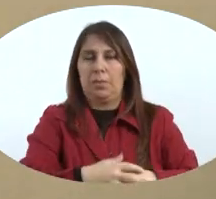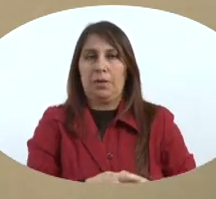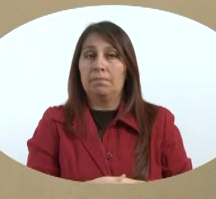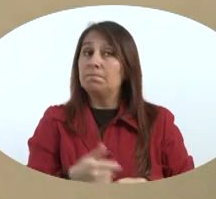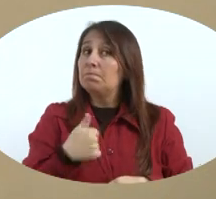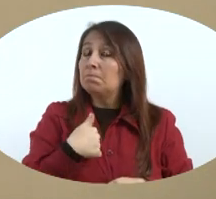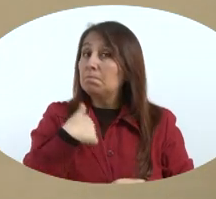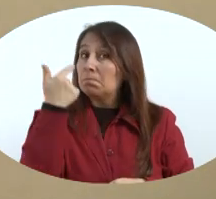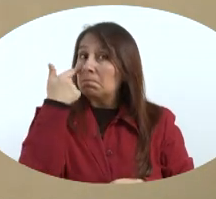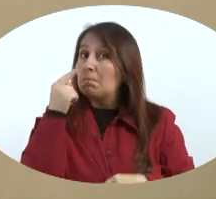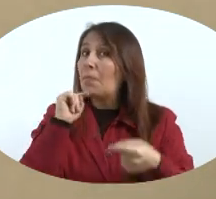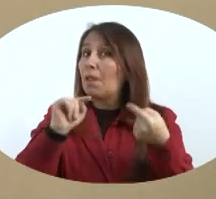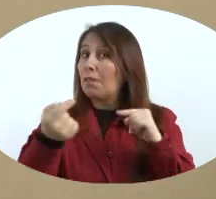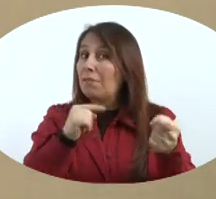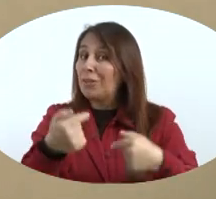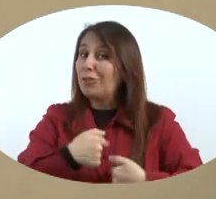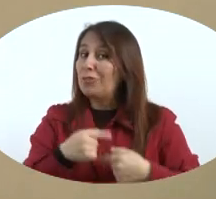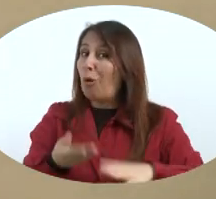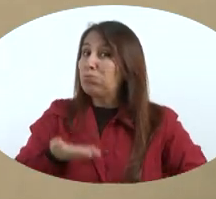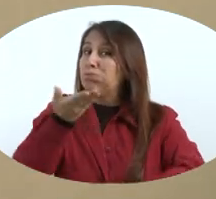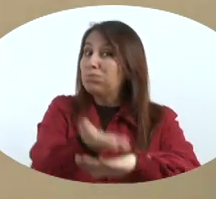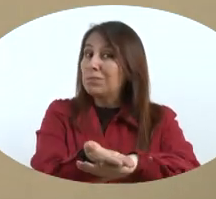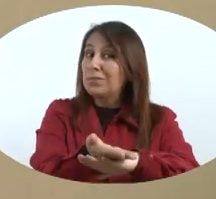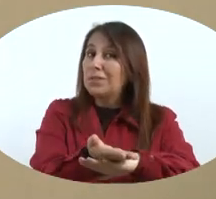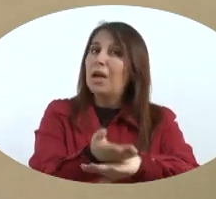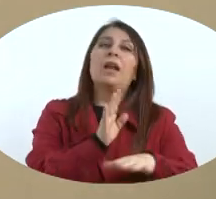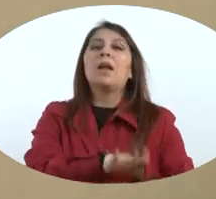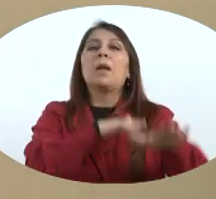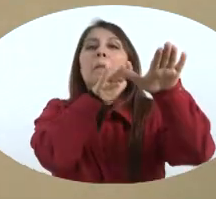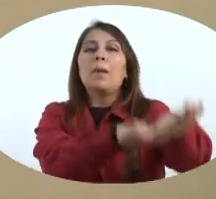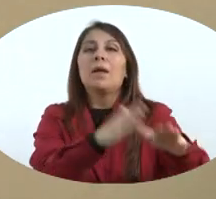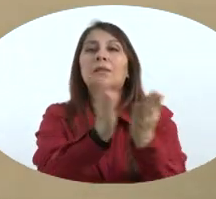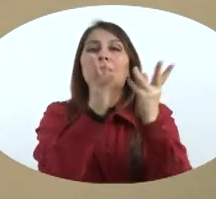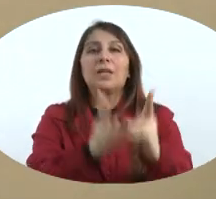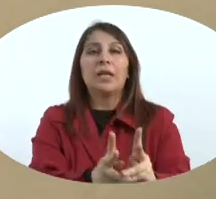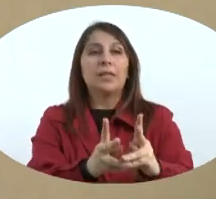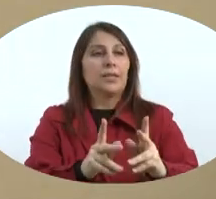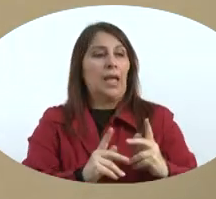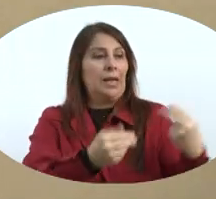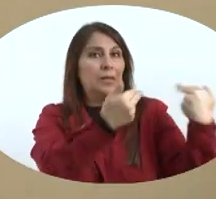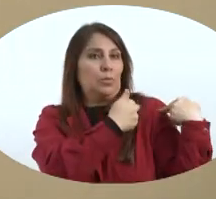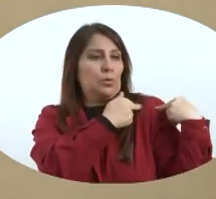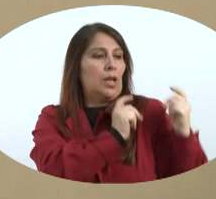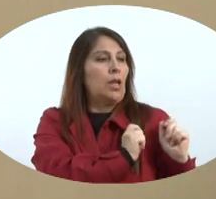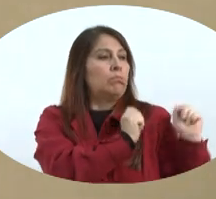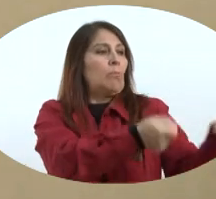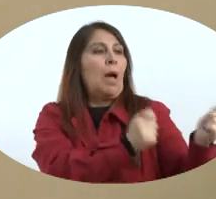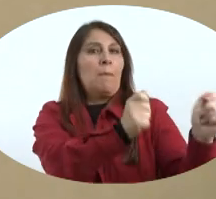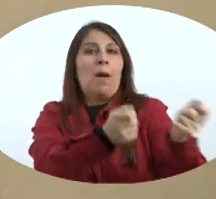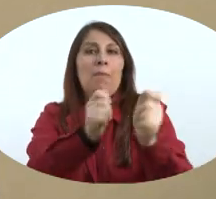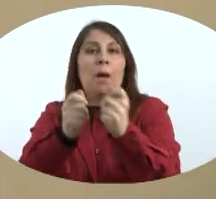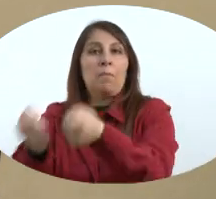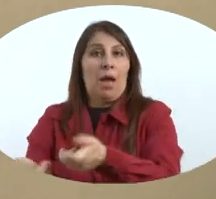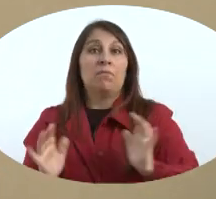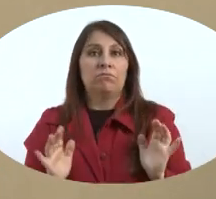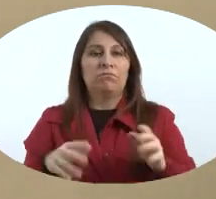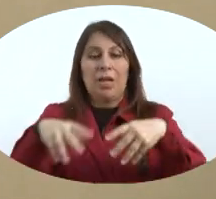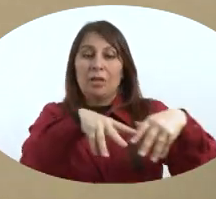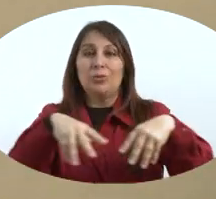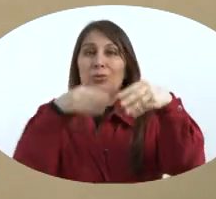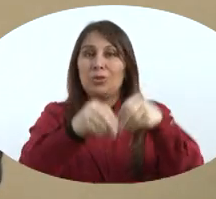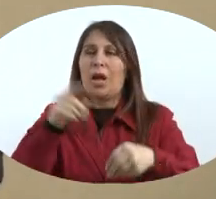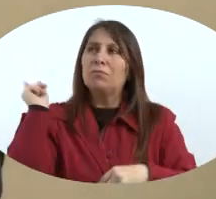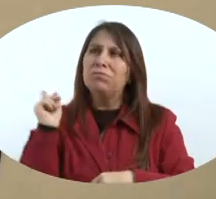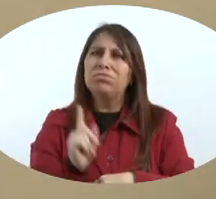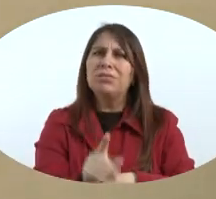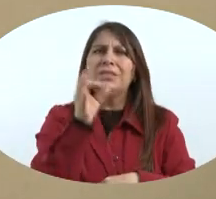que las representaciones estudiantiles tienen que tener un carácter de delegar responsabilidades la sociedad siempre desde que se ha buscado organizarse